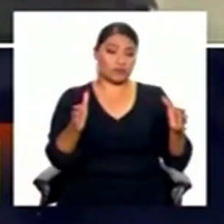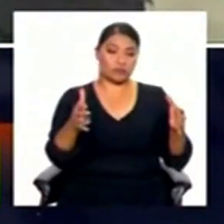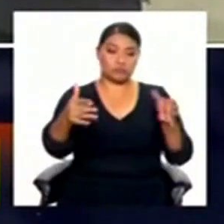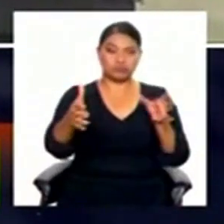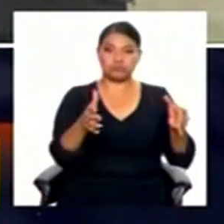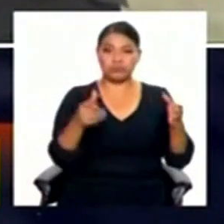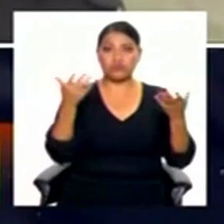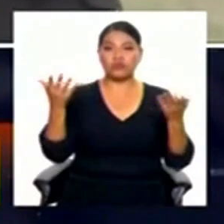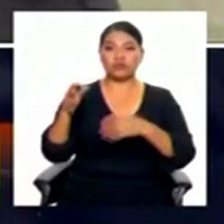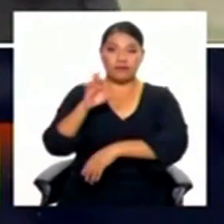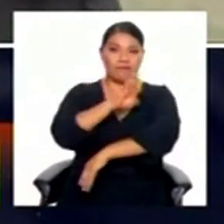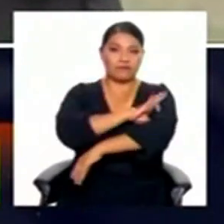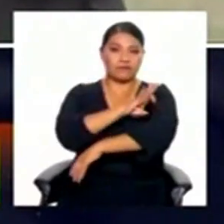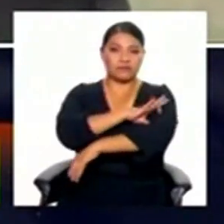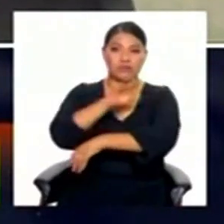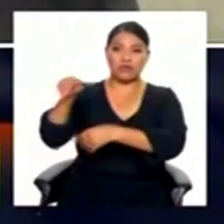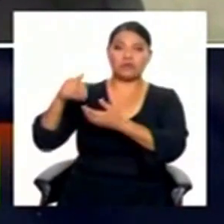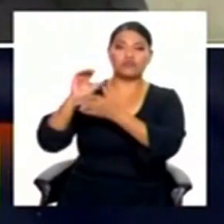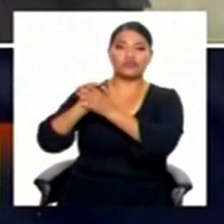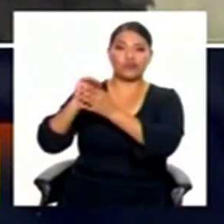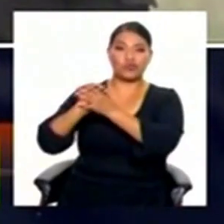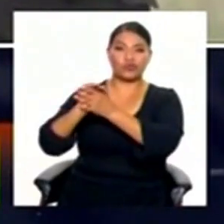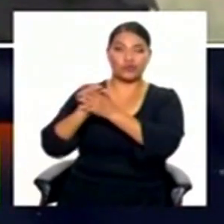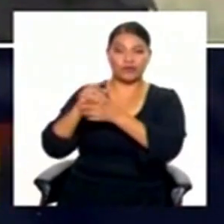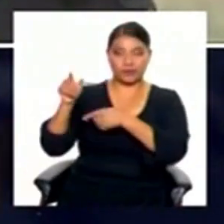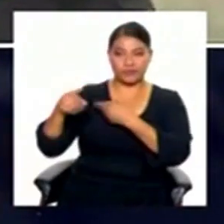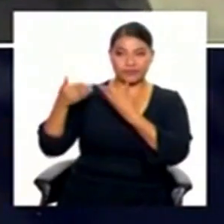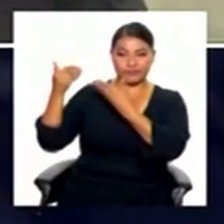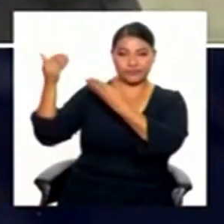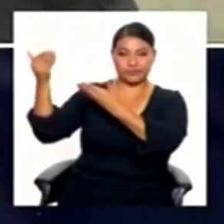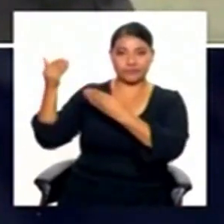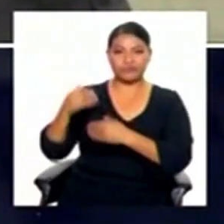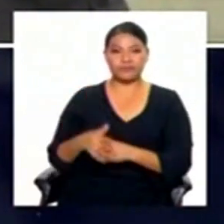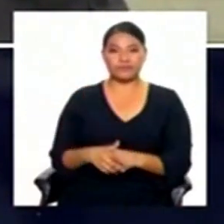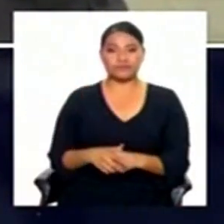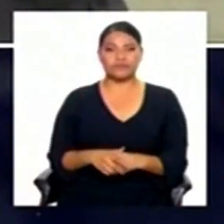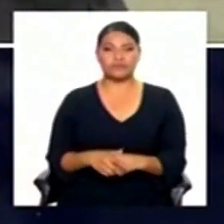Policía Fiscal en Chorrillos. Nosotros vamos a regresar con ustedes a Estudios Centrales. Adelante.